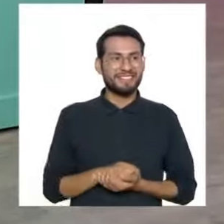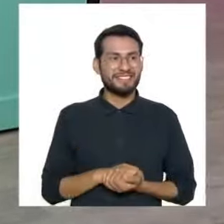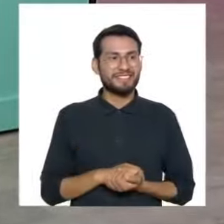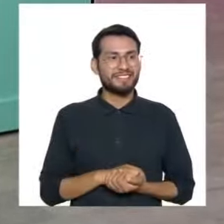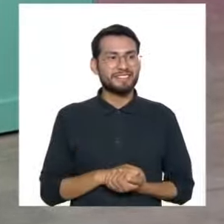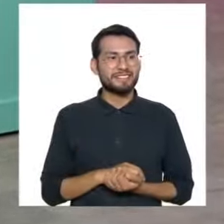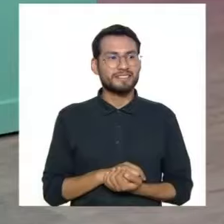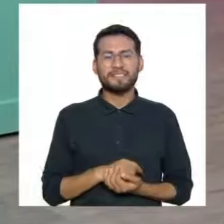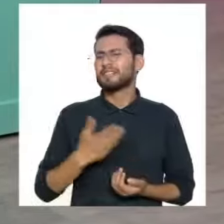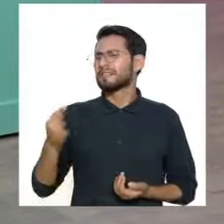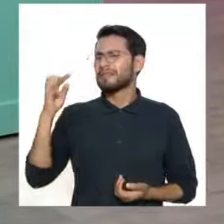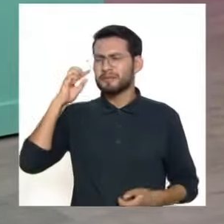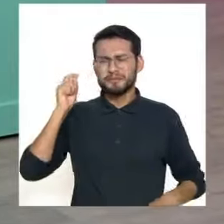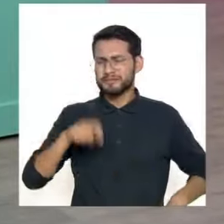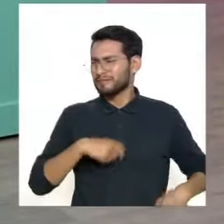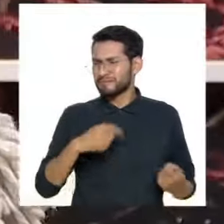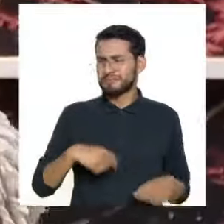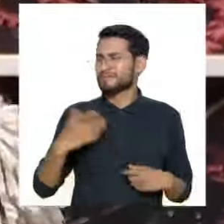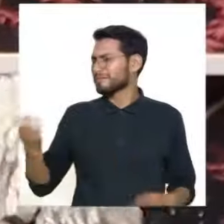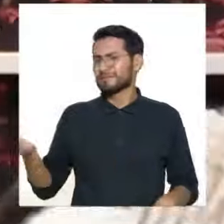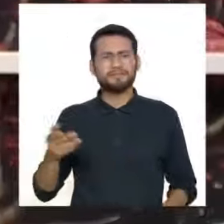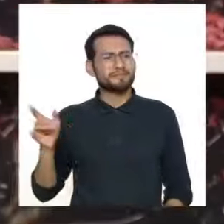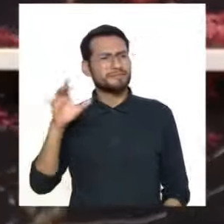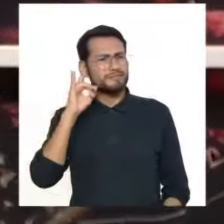Buen mi querido pisu